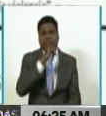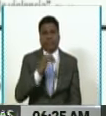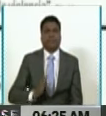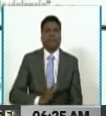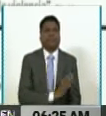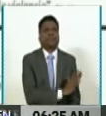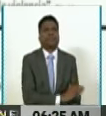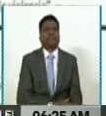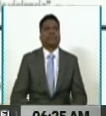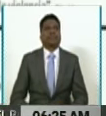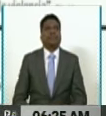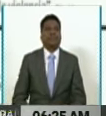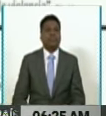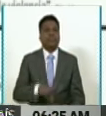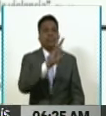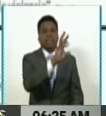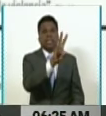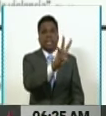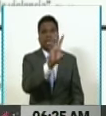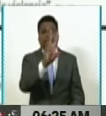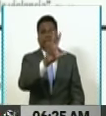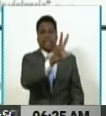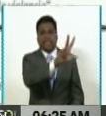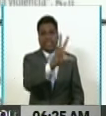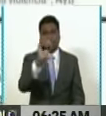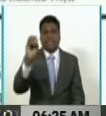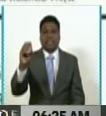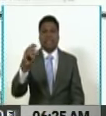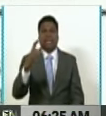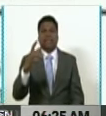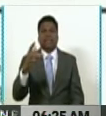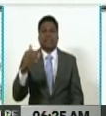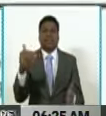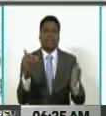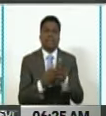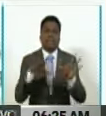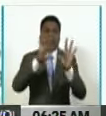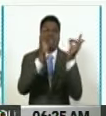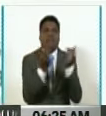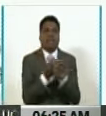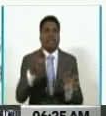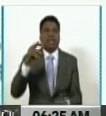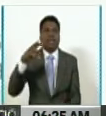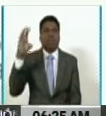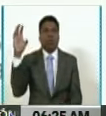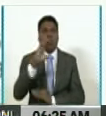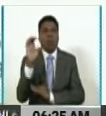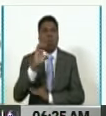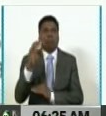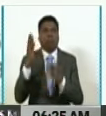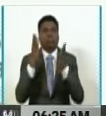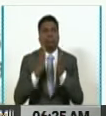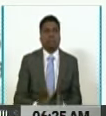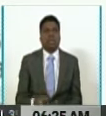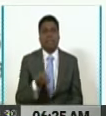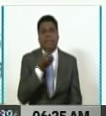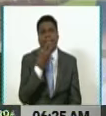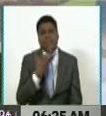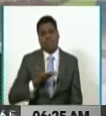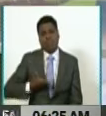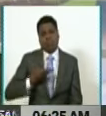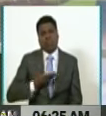principal. 300.000 familias colombianas beneficiadas por la gran misión Vivienda Venezuela. Estamos hablando de un porcentaje bien importante.